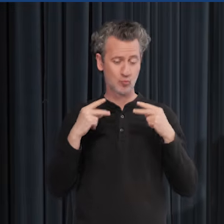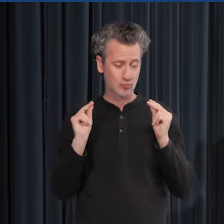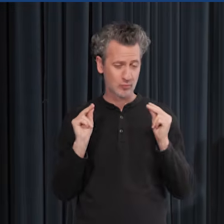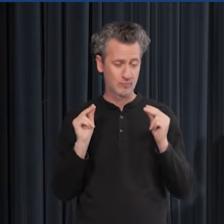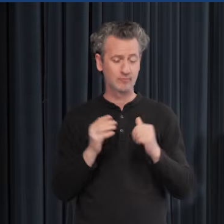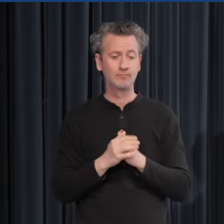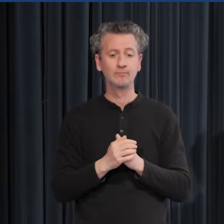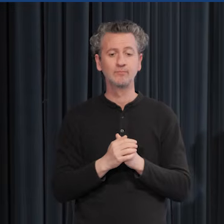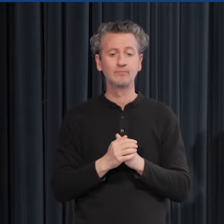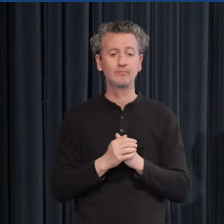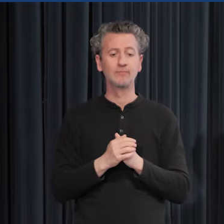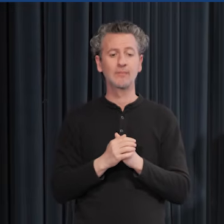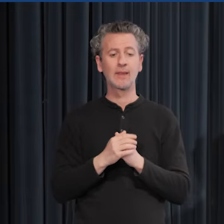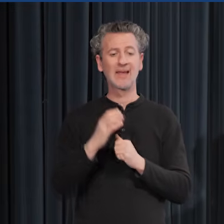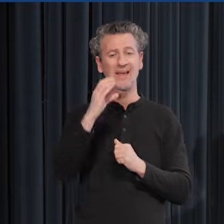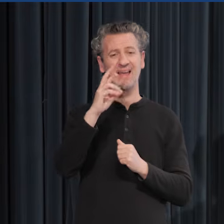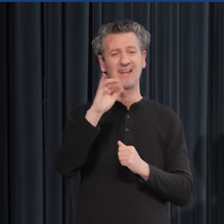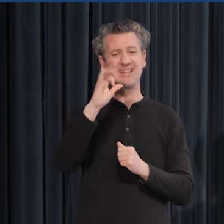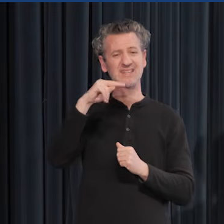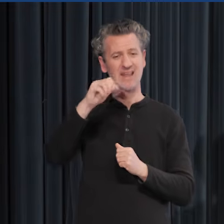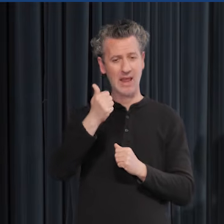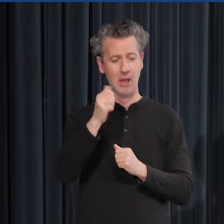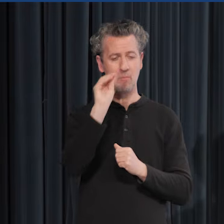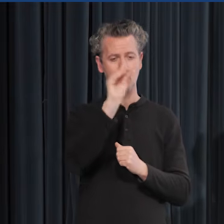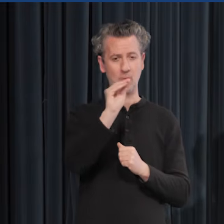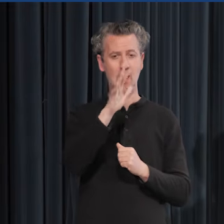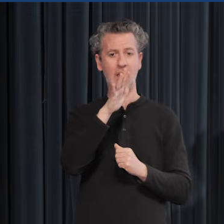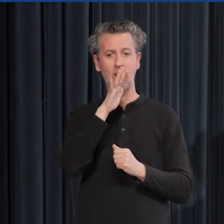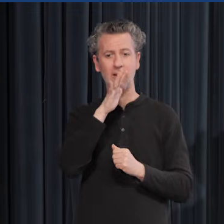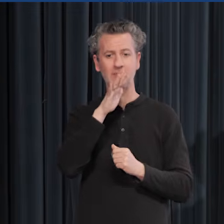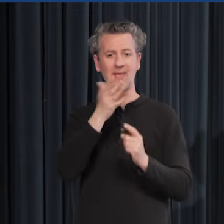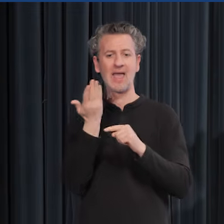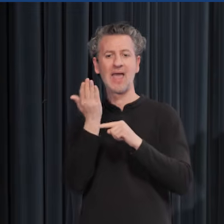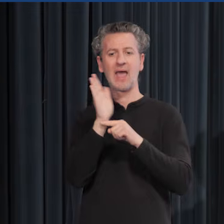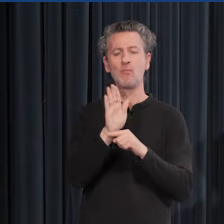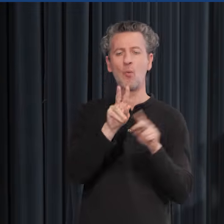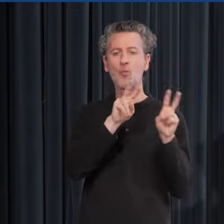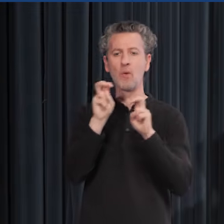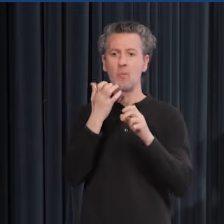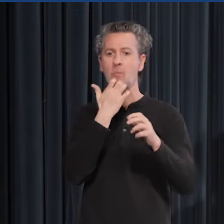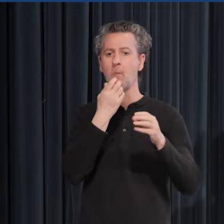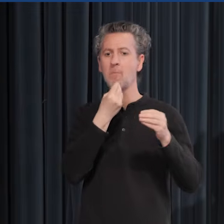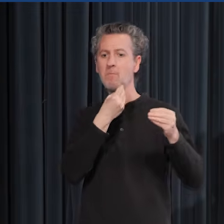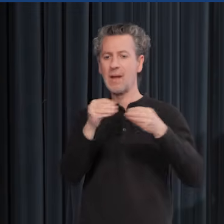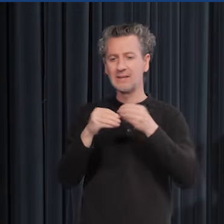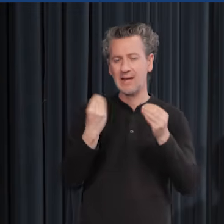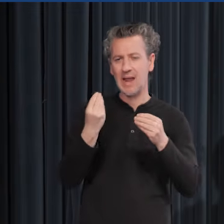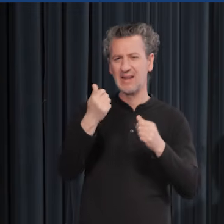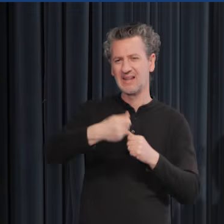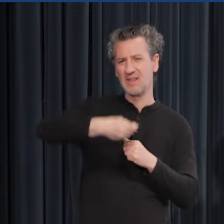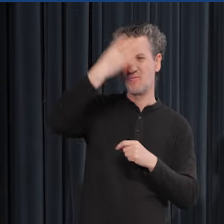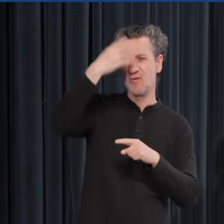gustaría dirigirte una pregunta, Cristina, porque hemos hablado de un nuevo paradigma también, materiales, tipo de